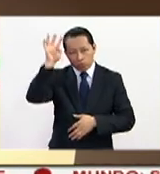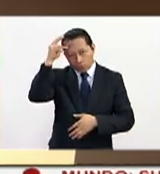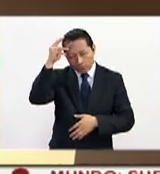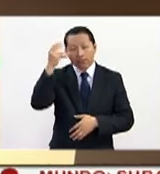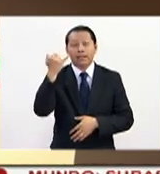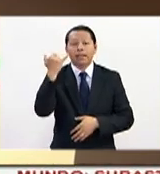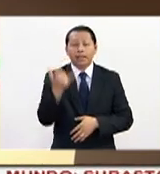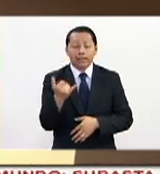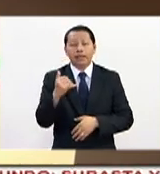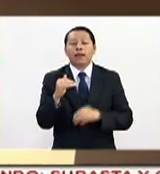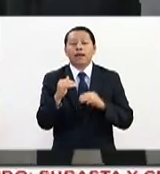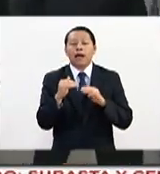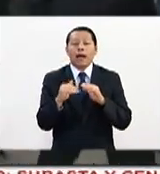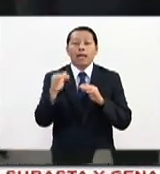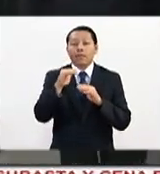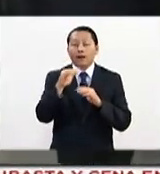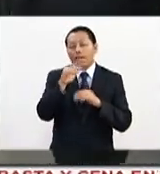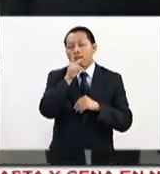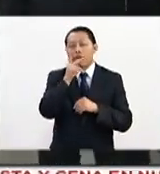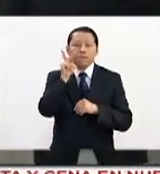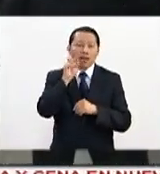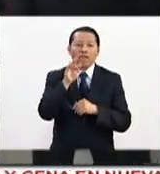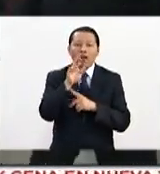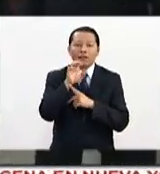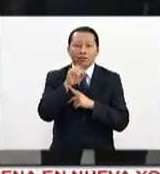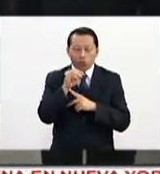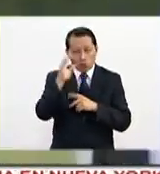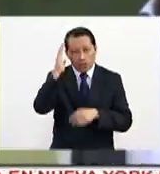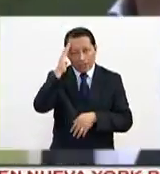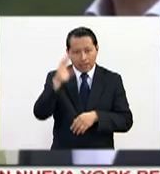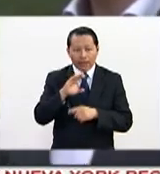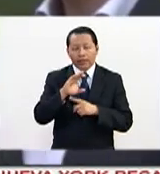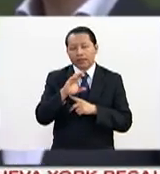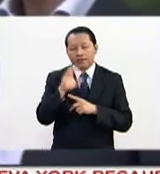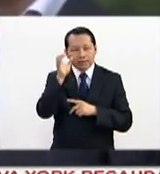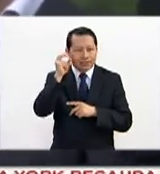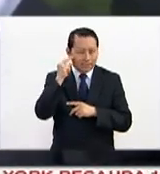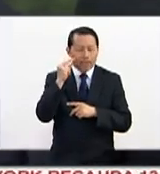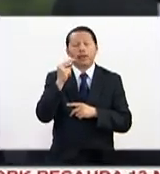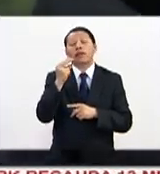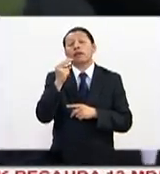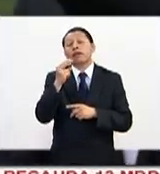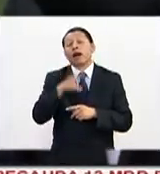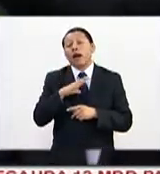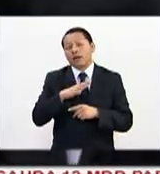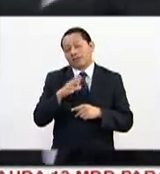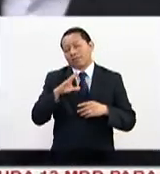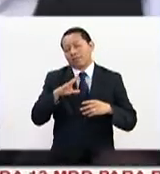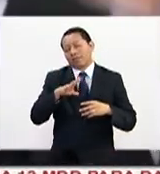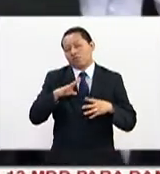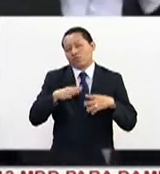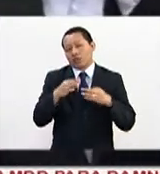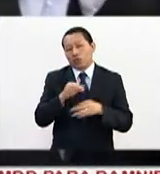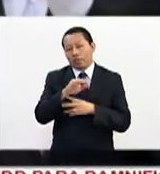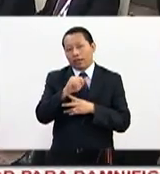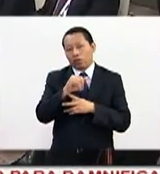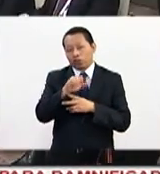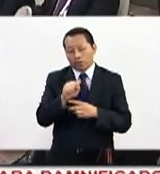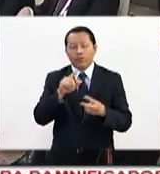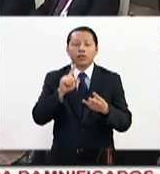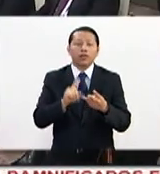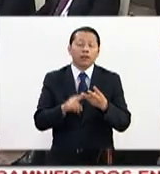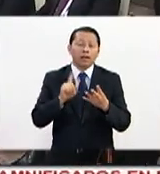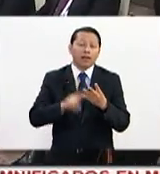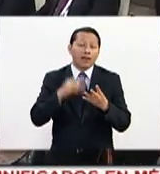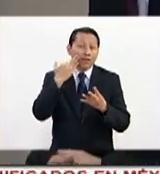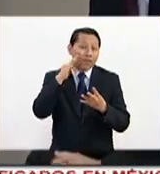y también por arriba del Papa Francisco, el líder de China, Xi Jinping, el fundador de Microsoft, Bill Gates, el creador de Facebook, Mark